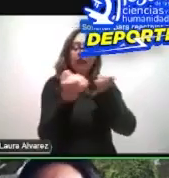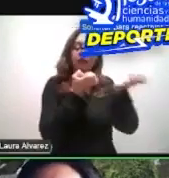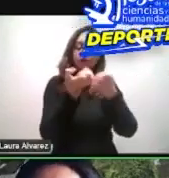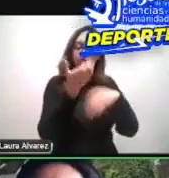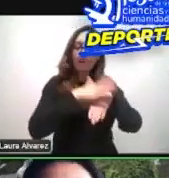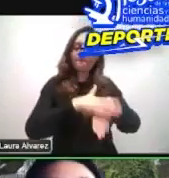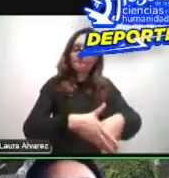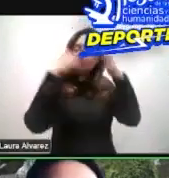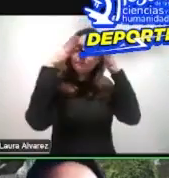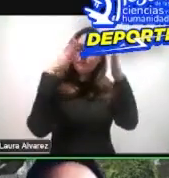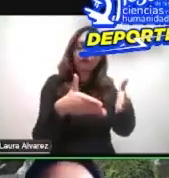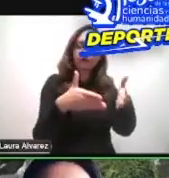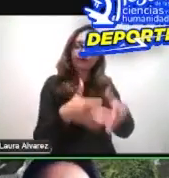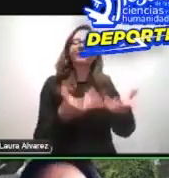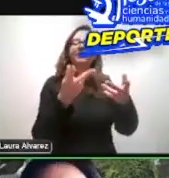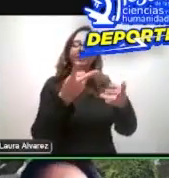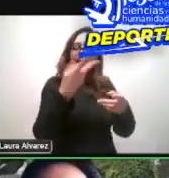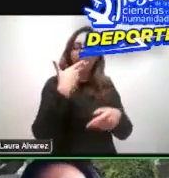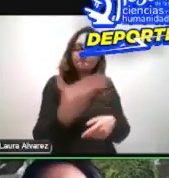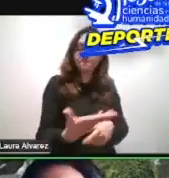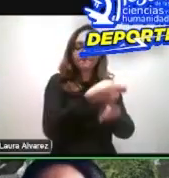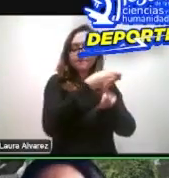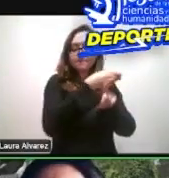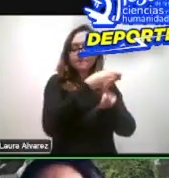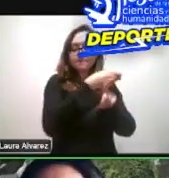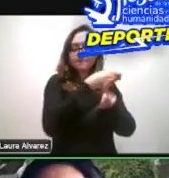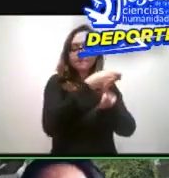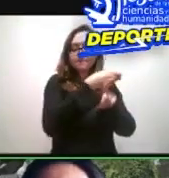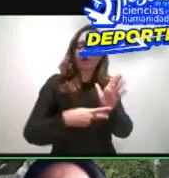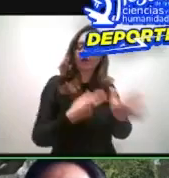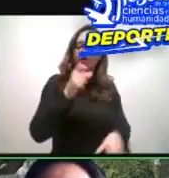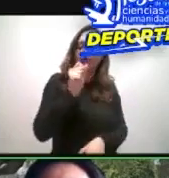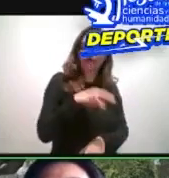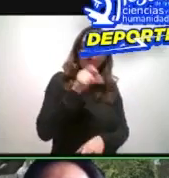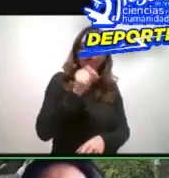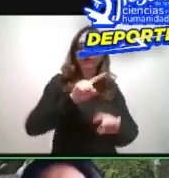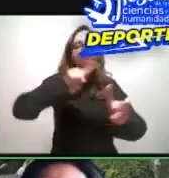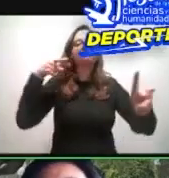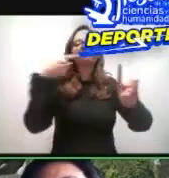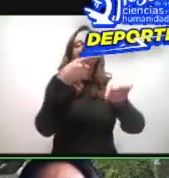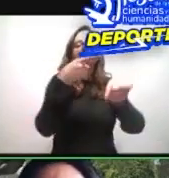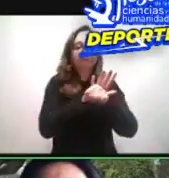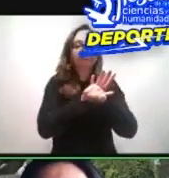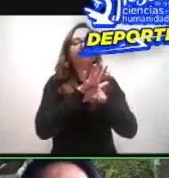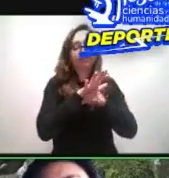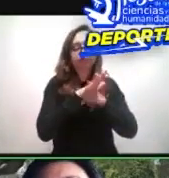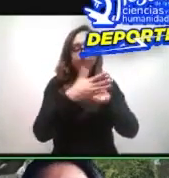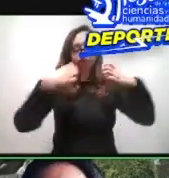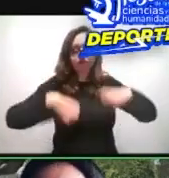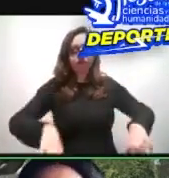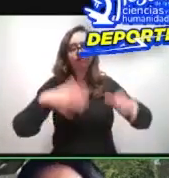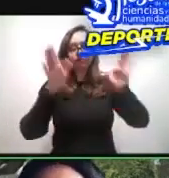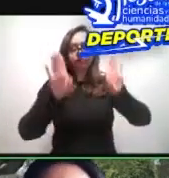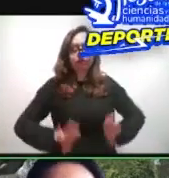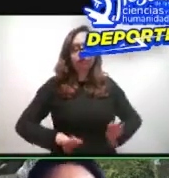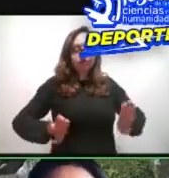ser planificada, estructurada y repetitiva y tiene la finalidad de poder mejorar o mantener nuestra aptitud